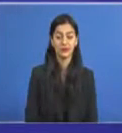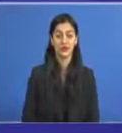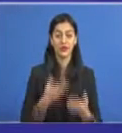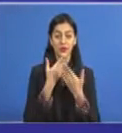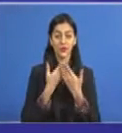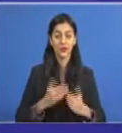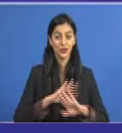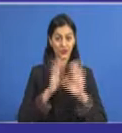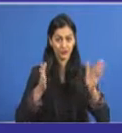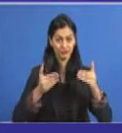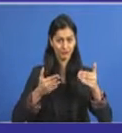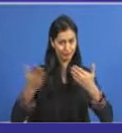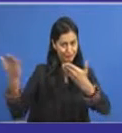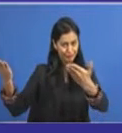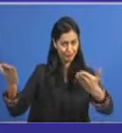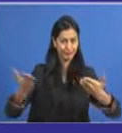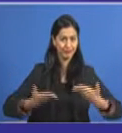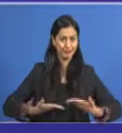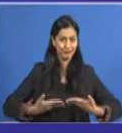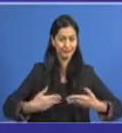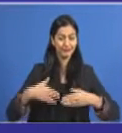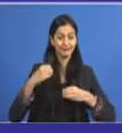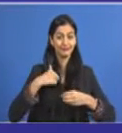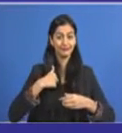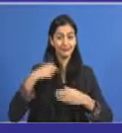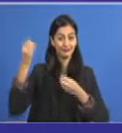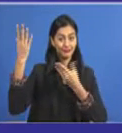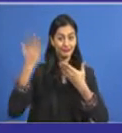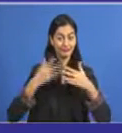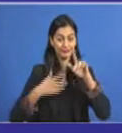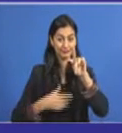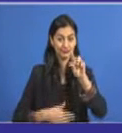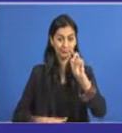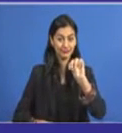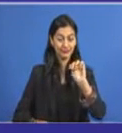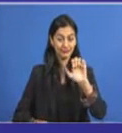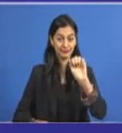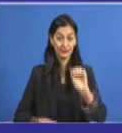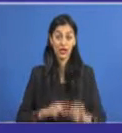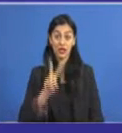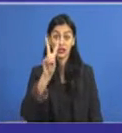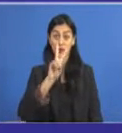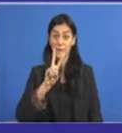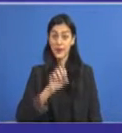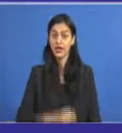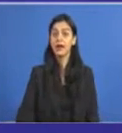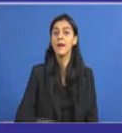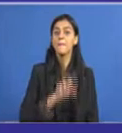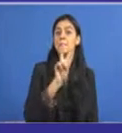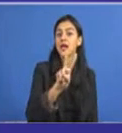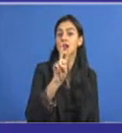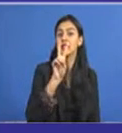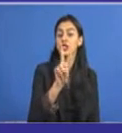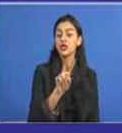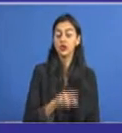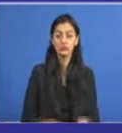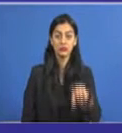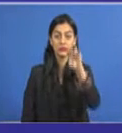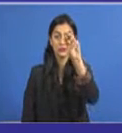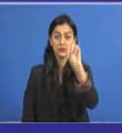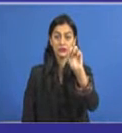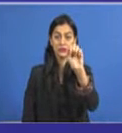días, Panamá, bienvenidos a Yo Me Informo PMA en esta edición de viernes 22 de mayo, en esta